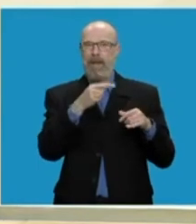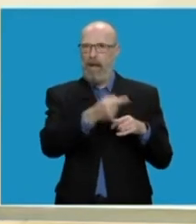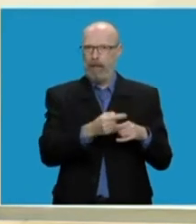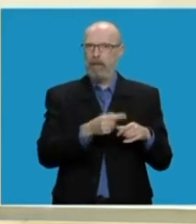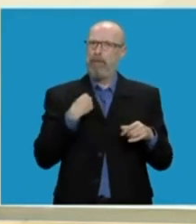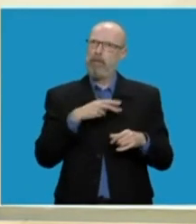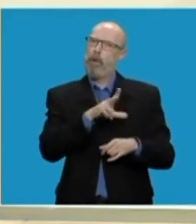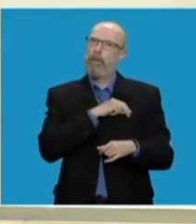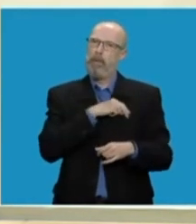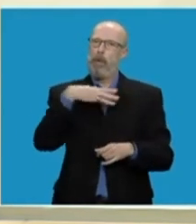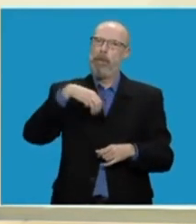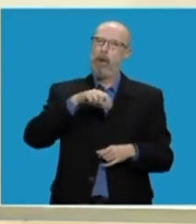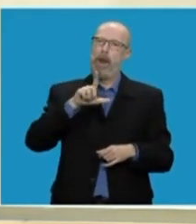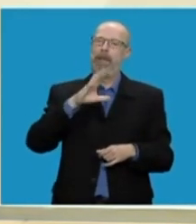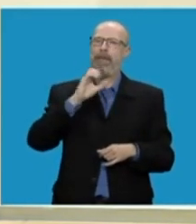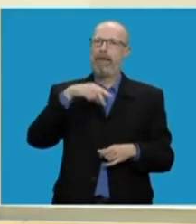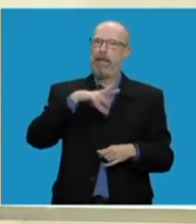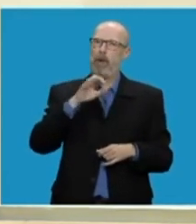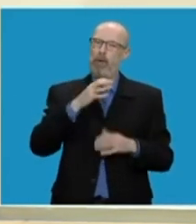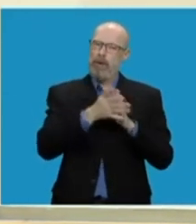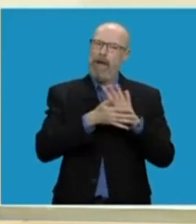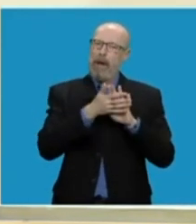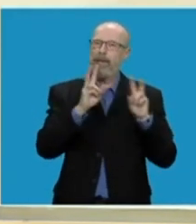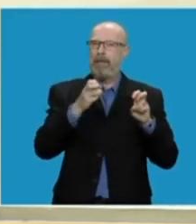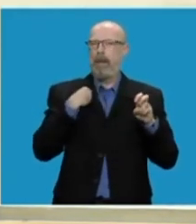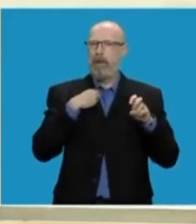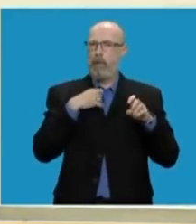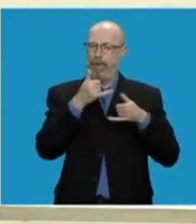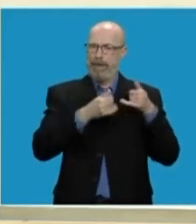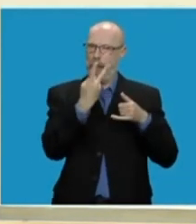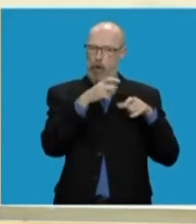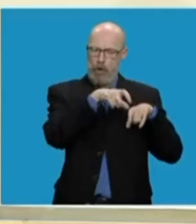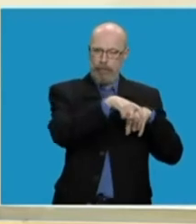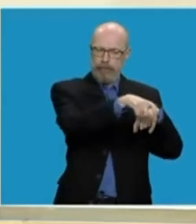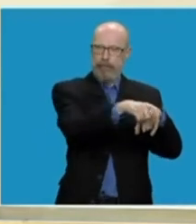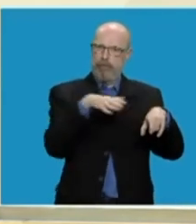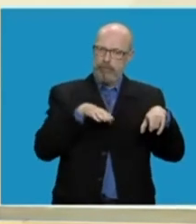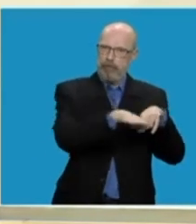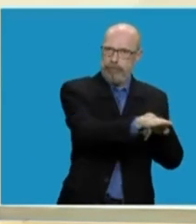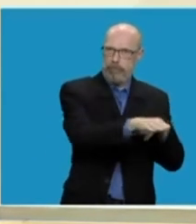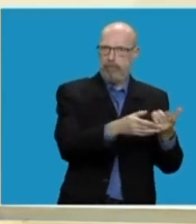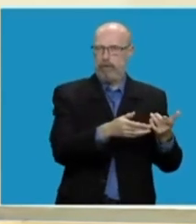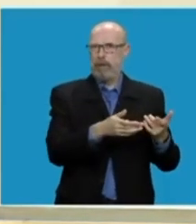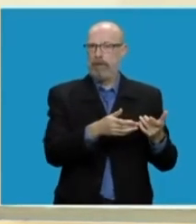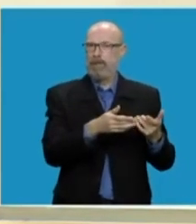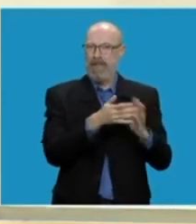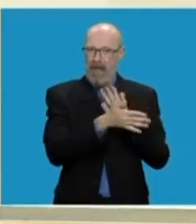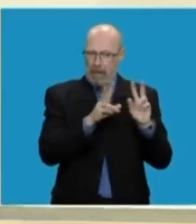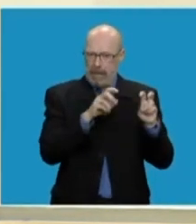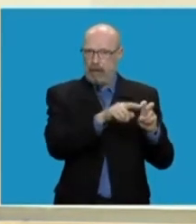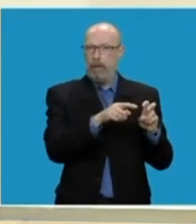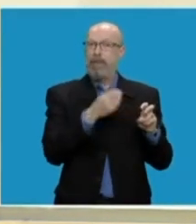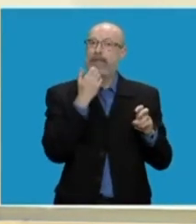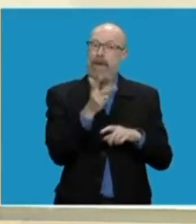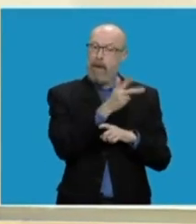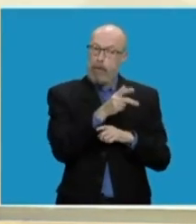fuerte dimensión humana, cuenta el doloroso atropello de dos ciclistas y, como él decía, si ese reportaje